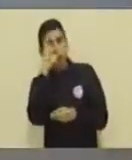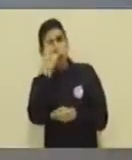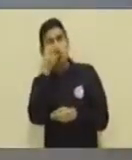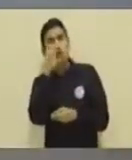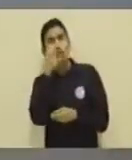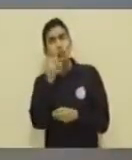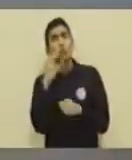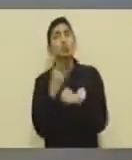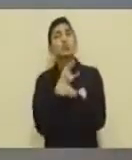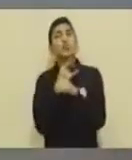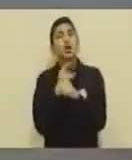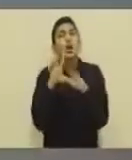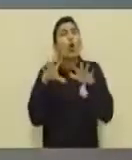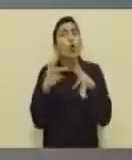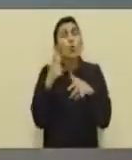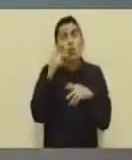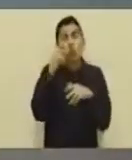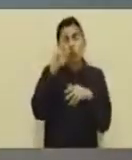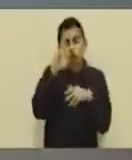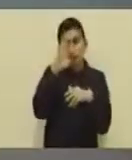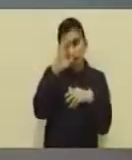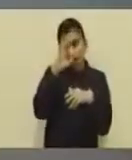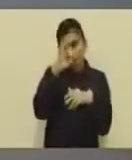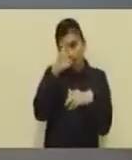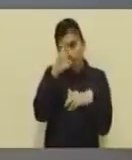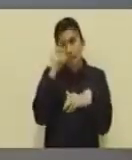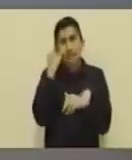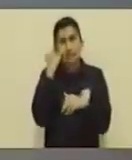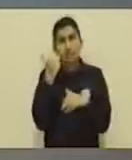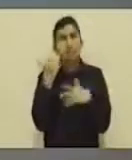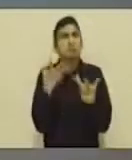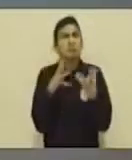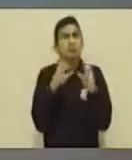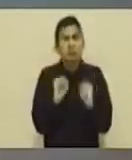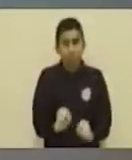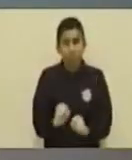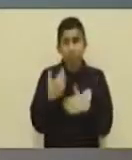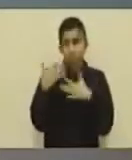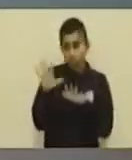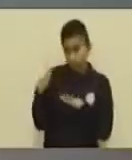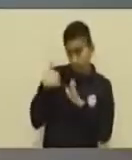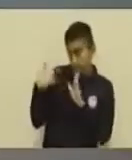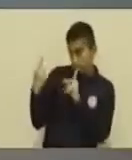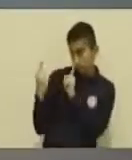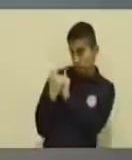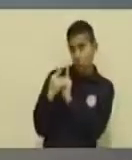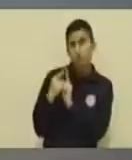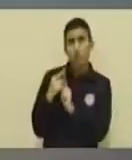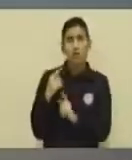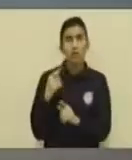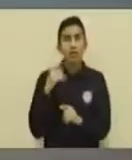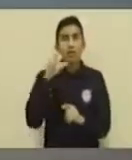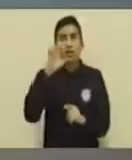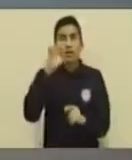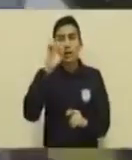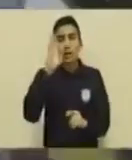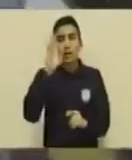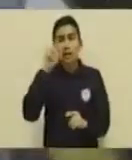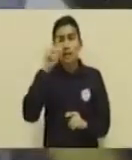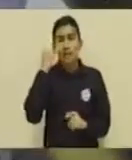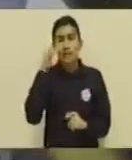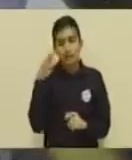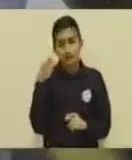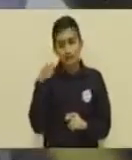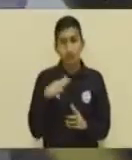a utilizar como referencia para poder elaborar la estructura de Lewis para este átomo de